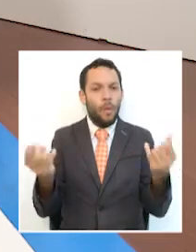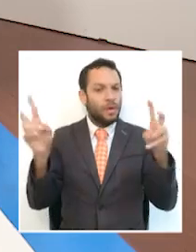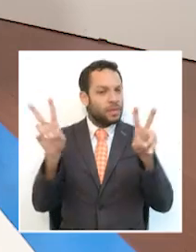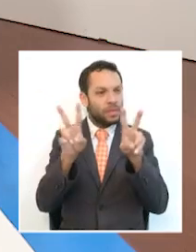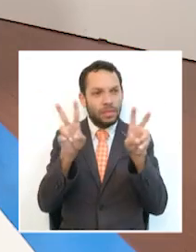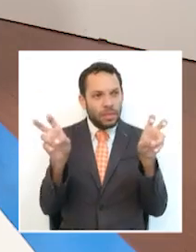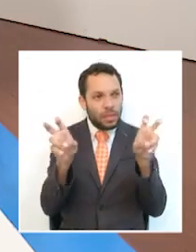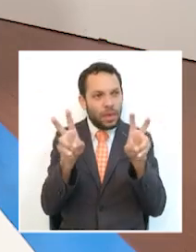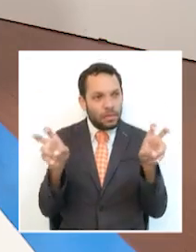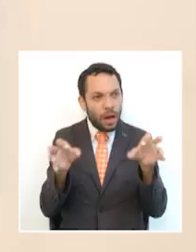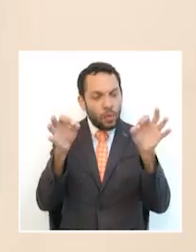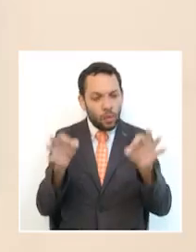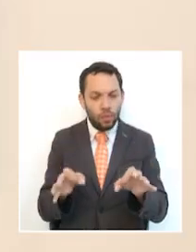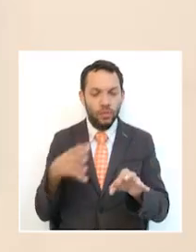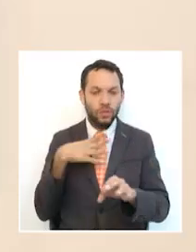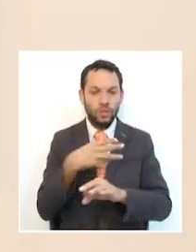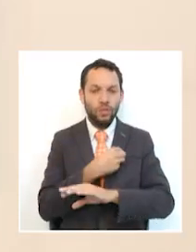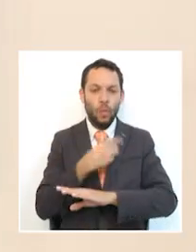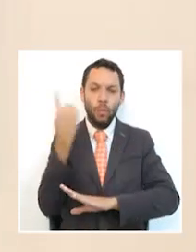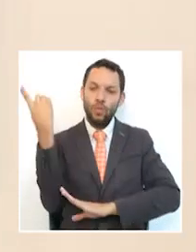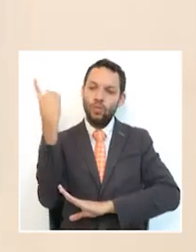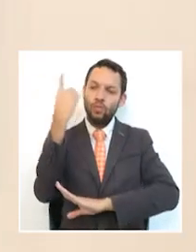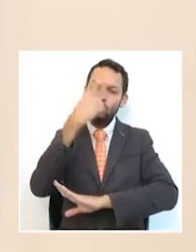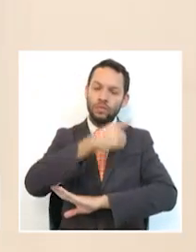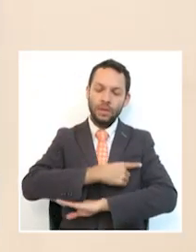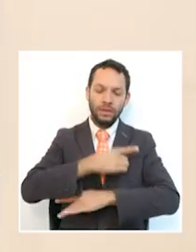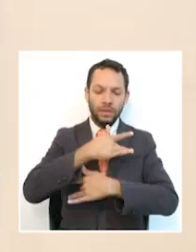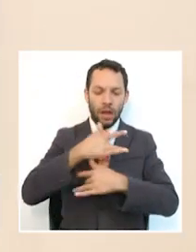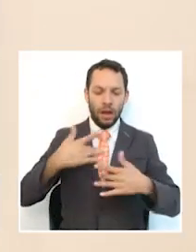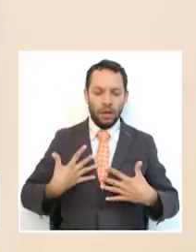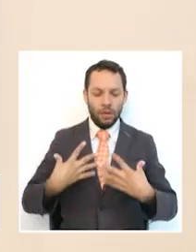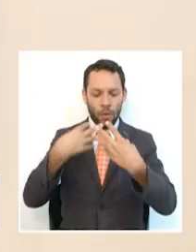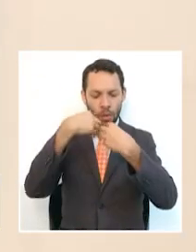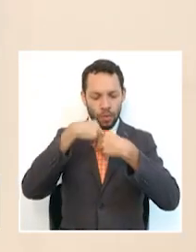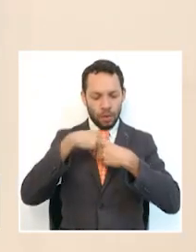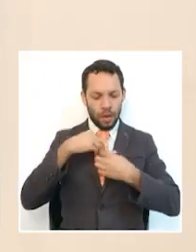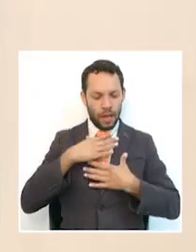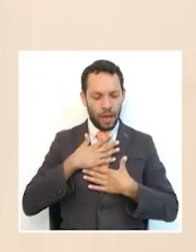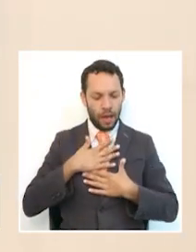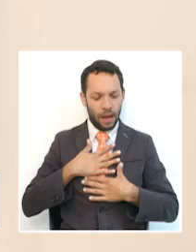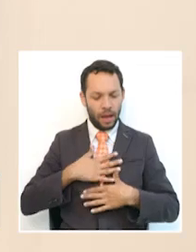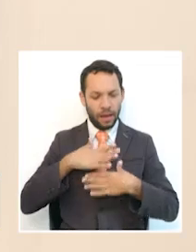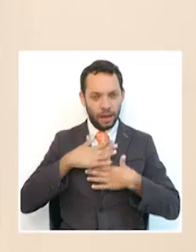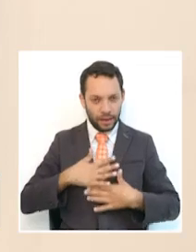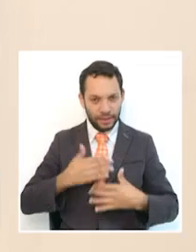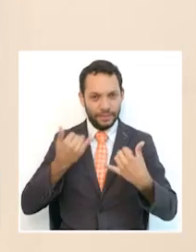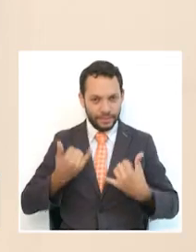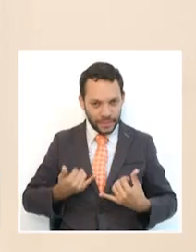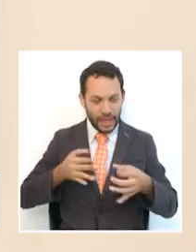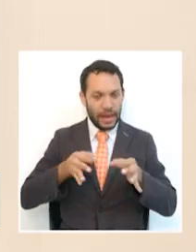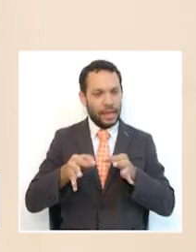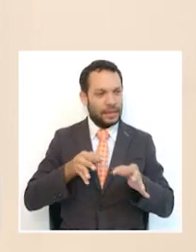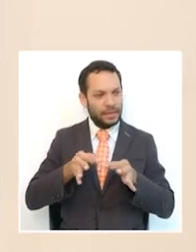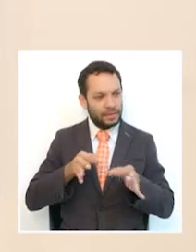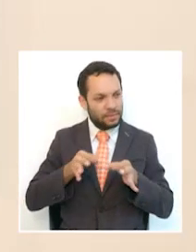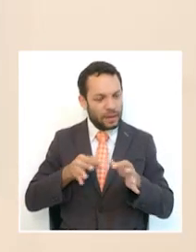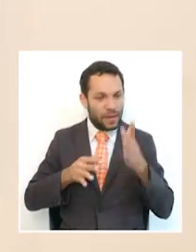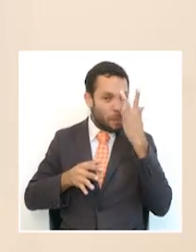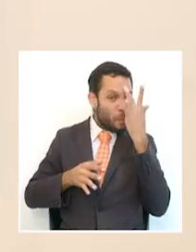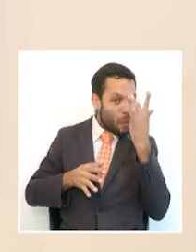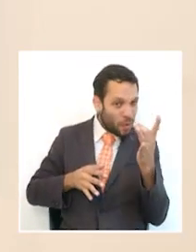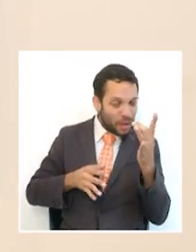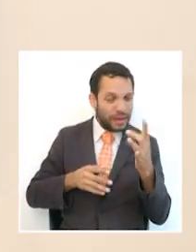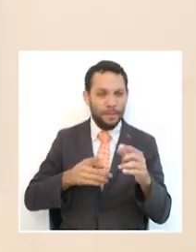un día para tu alma porque este título después de este corte de comerciales vamos a empezar